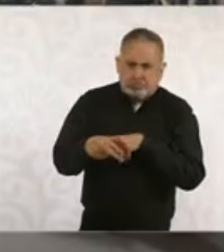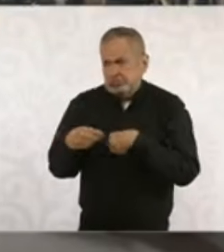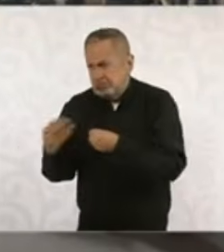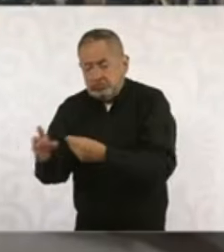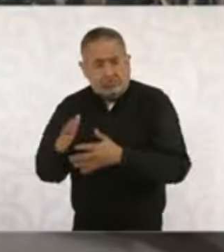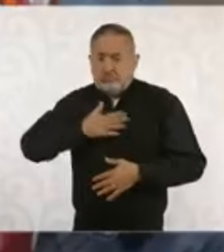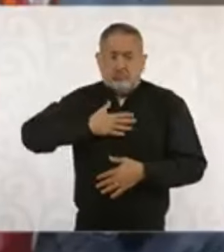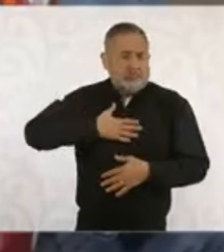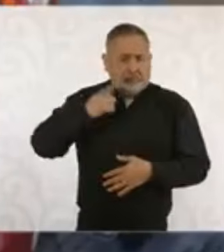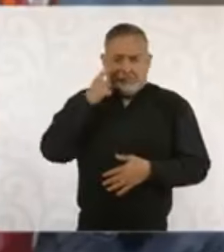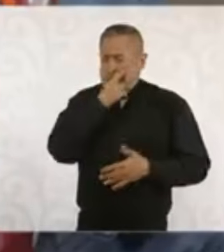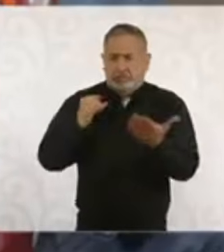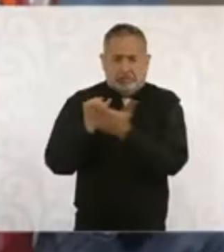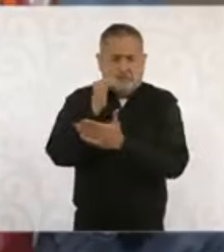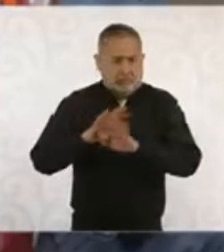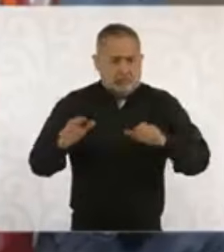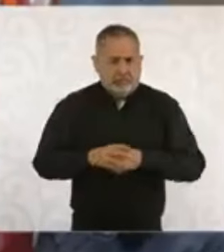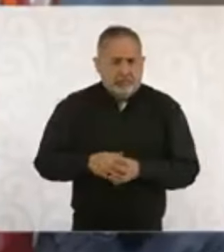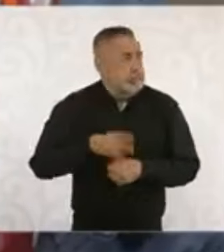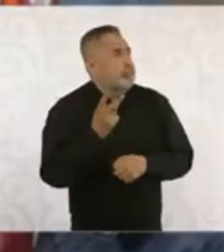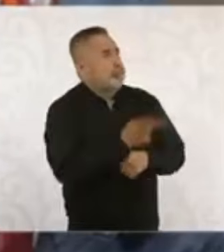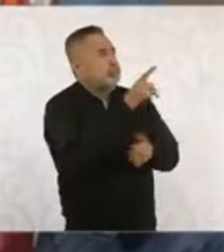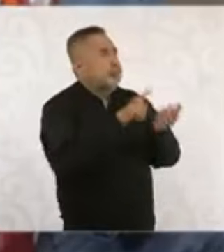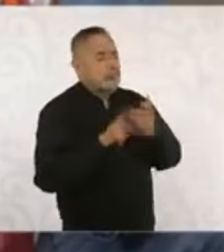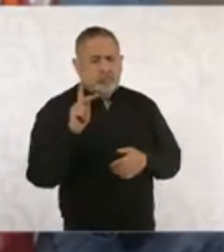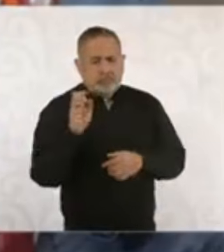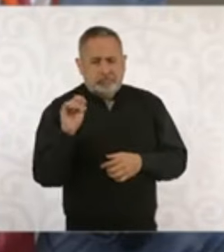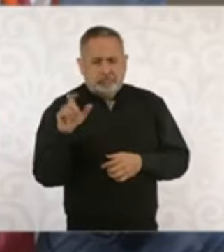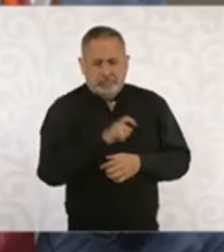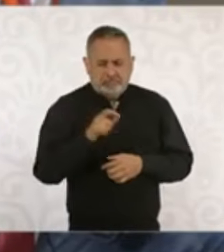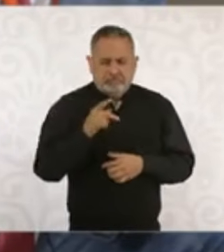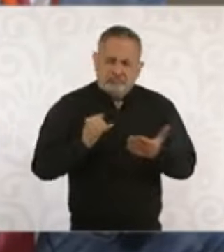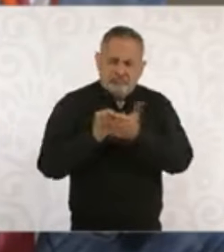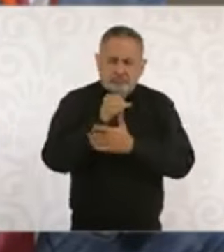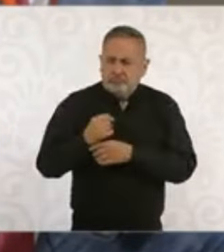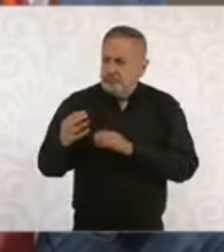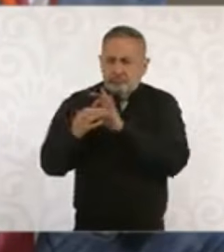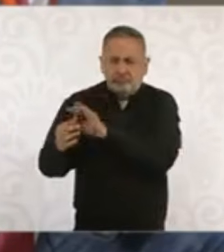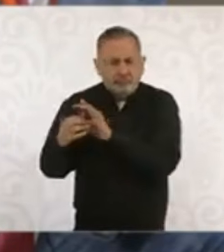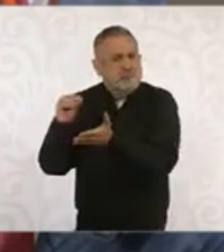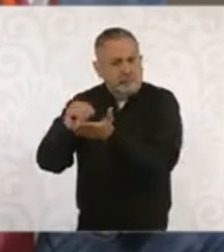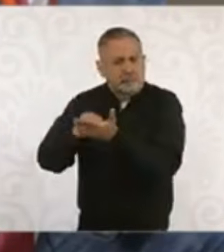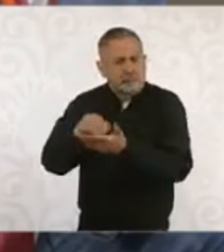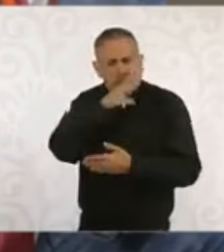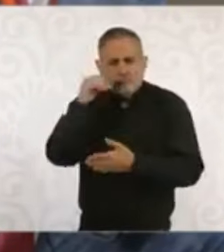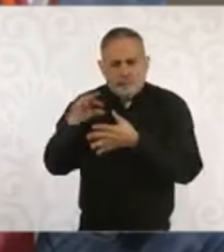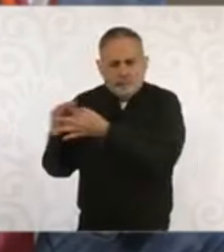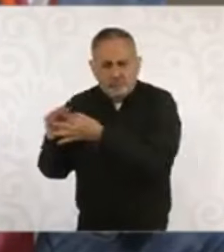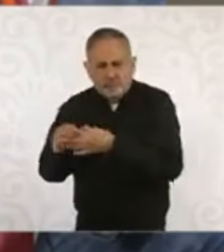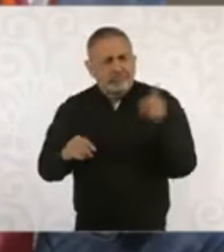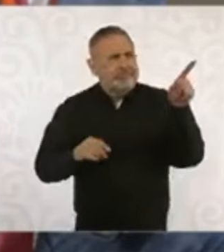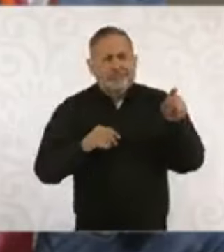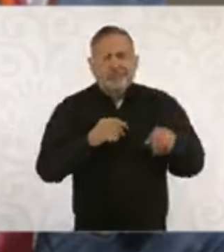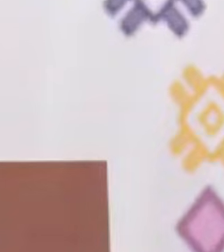¿Esa soberanía de Pemex incluye mantener acuerdos energéticos con Cuba aun cuando incomoden a